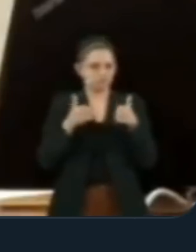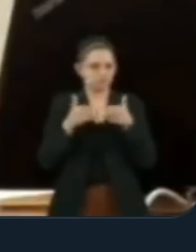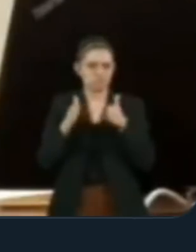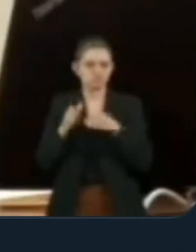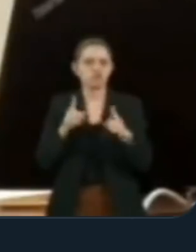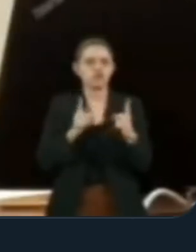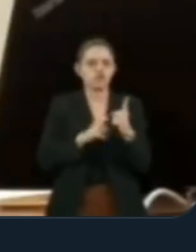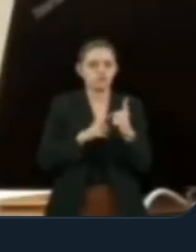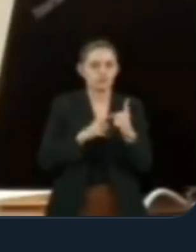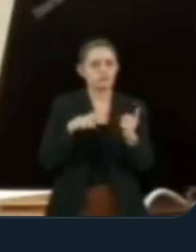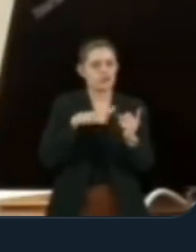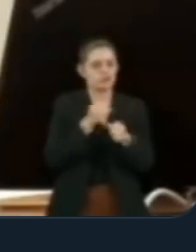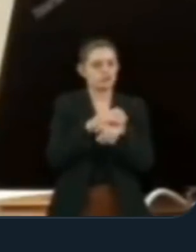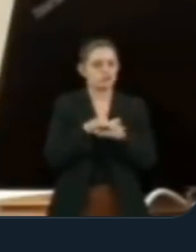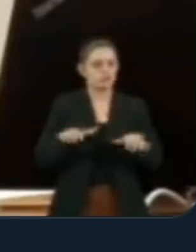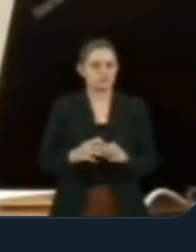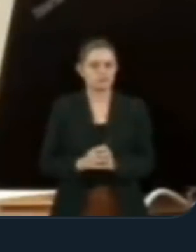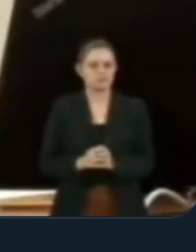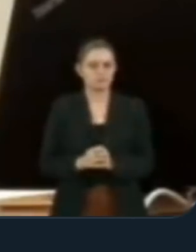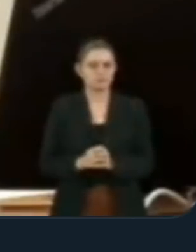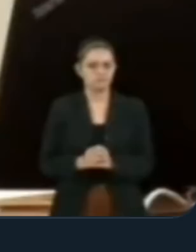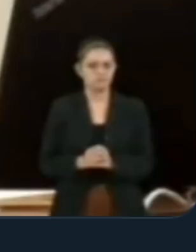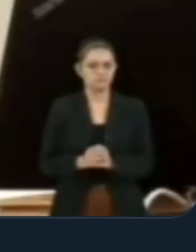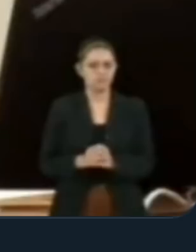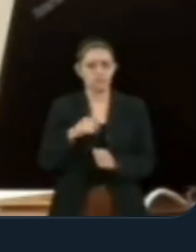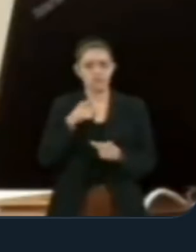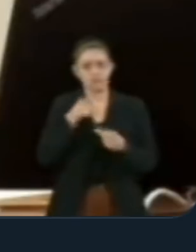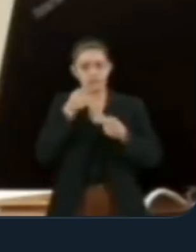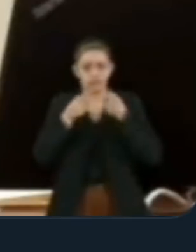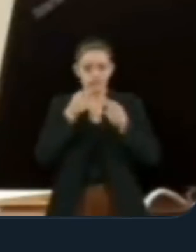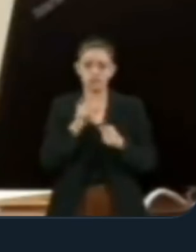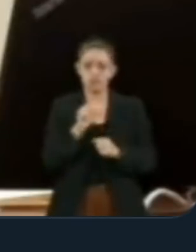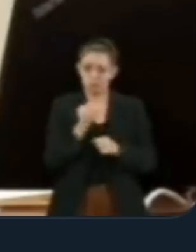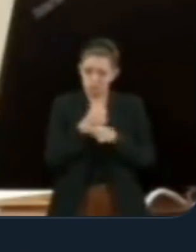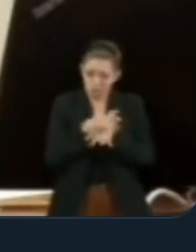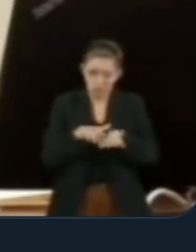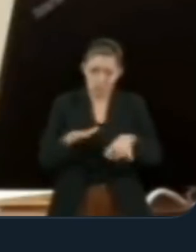preliminar. Datos, no rollos.